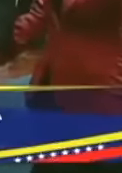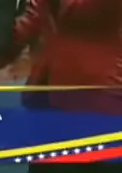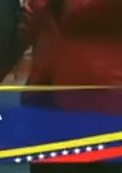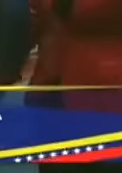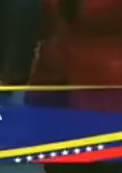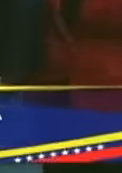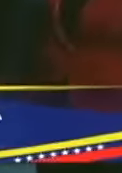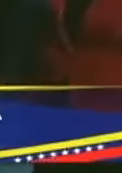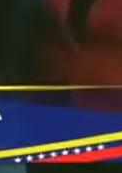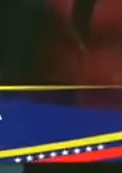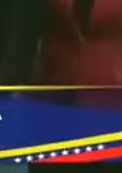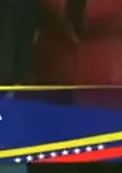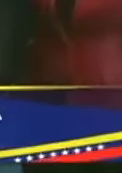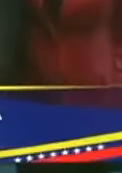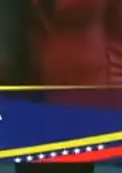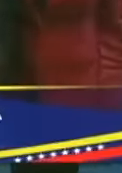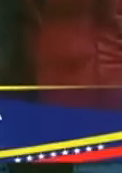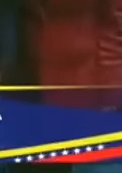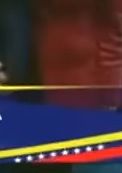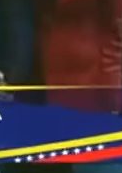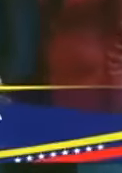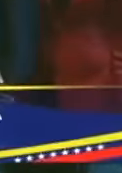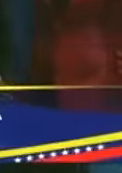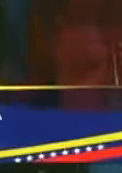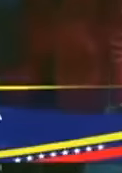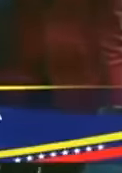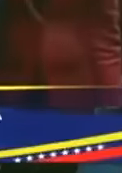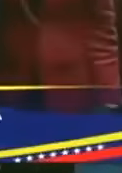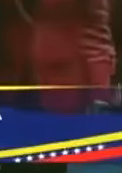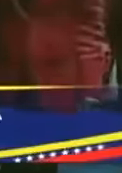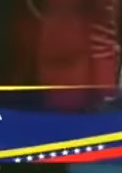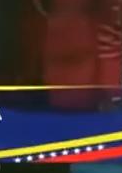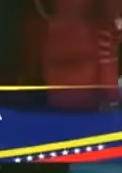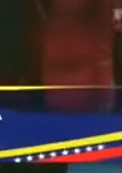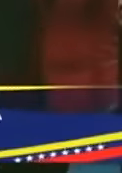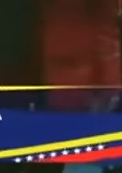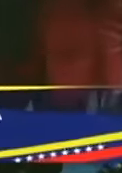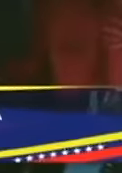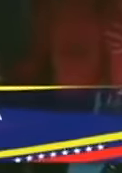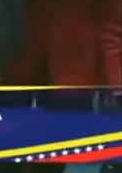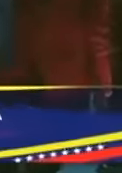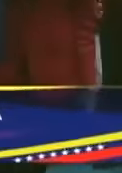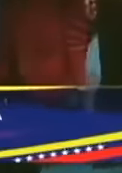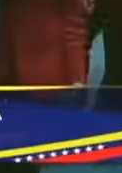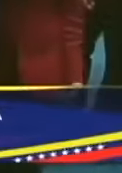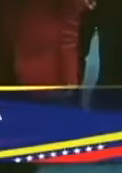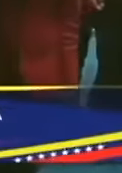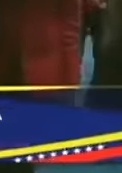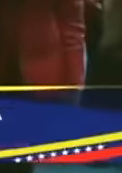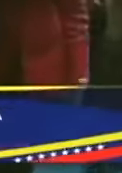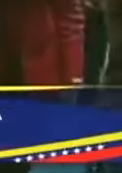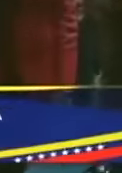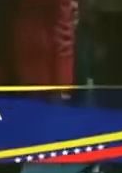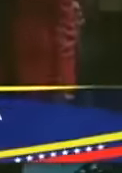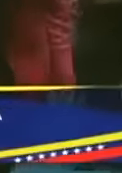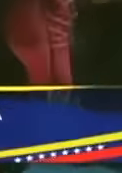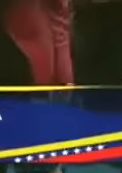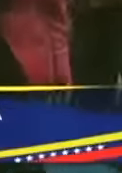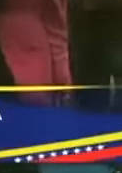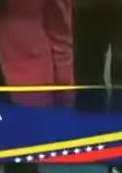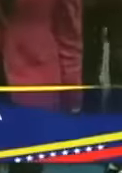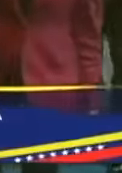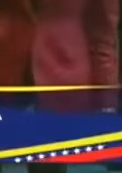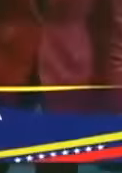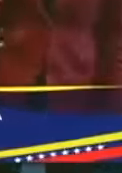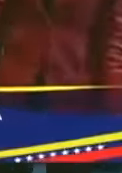Pedro Infante, también a la segunda vicepresidenta de la Asamblea Nacional, el diputado Pedro Carreño, pero también están acá